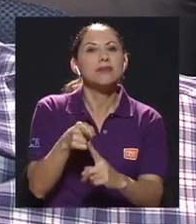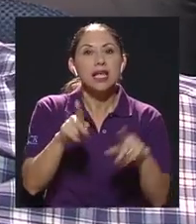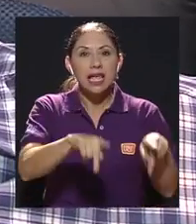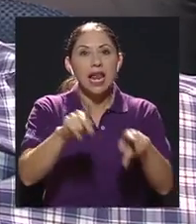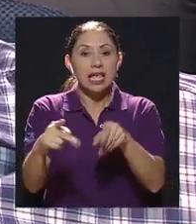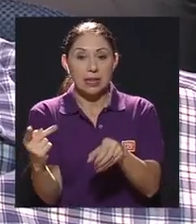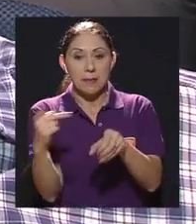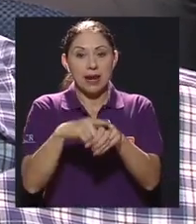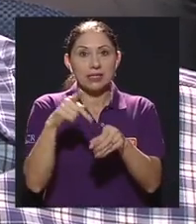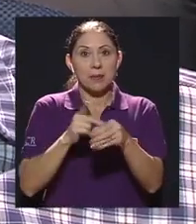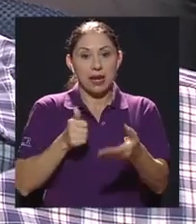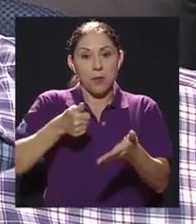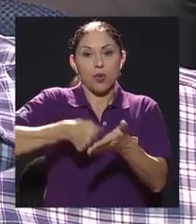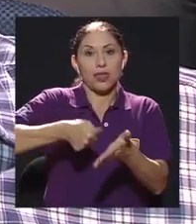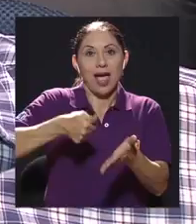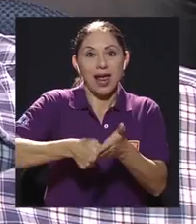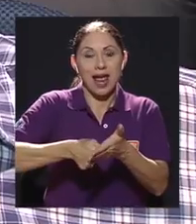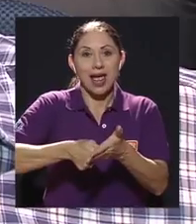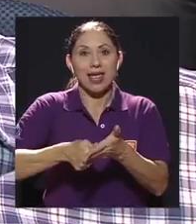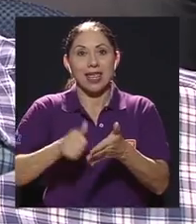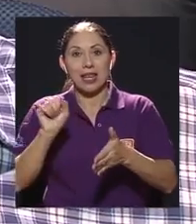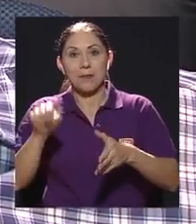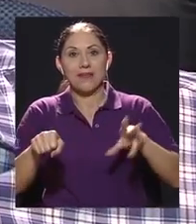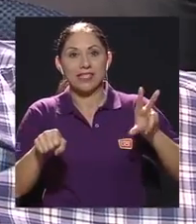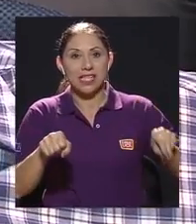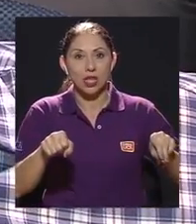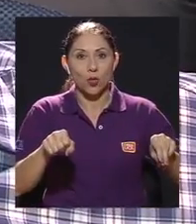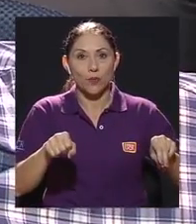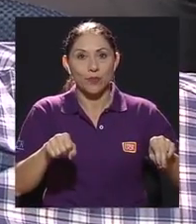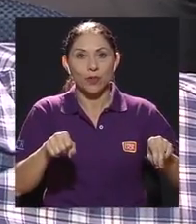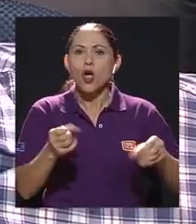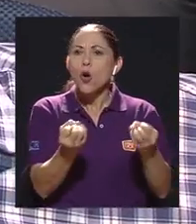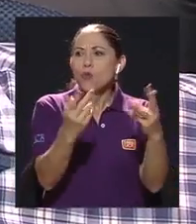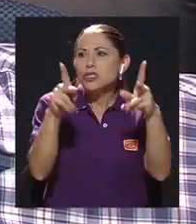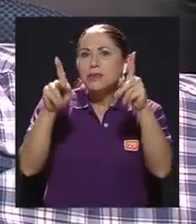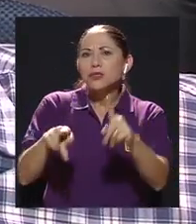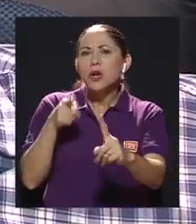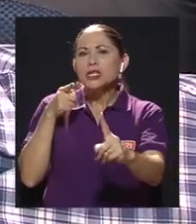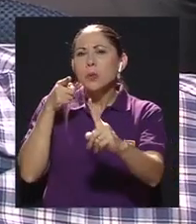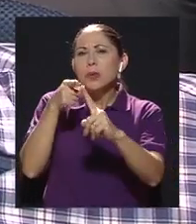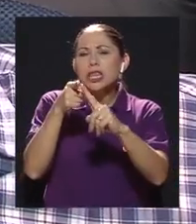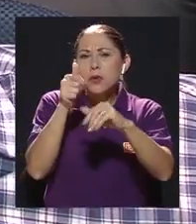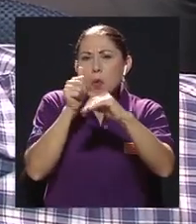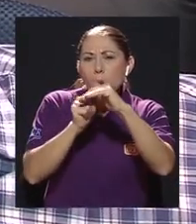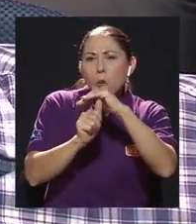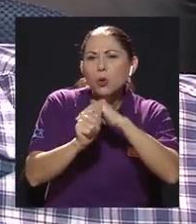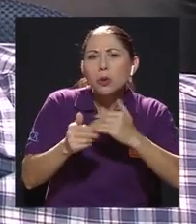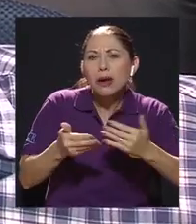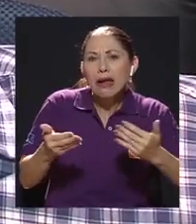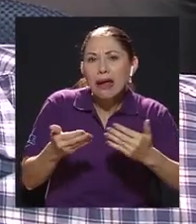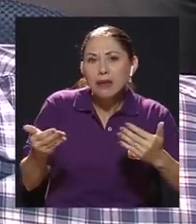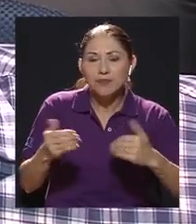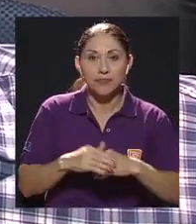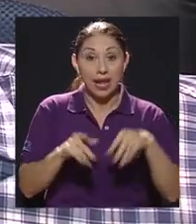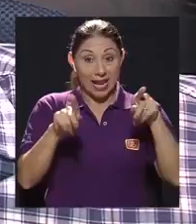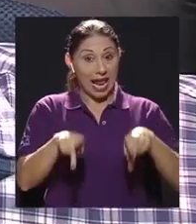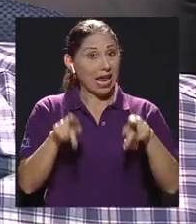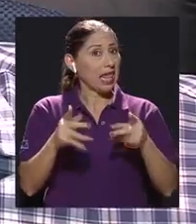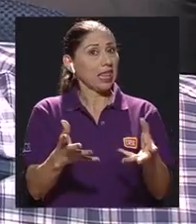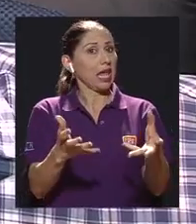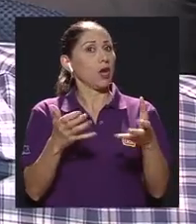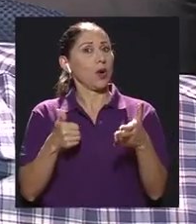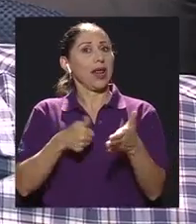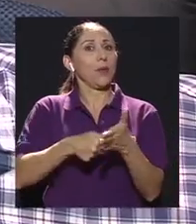en el plebiscito. El objetivo oculto para muchos estaba en que la gente que no quería participar